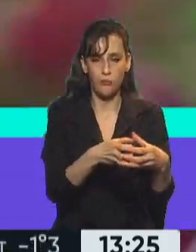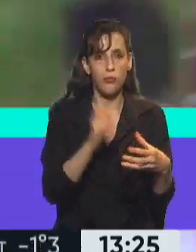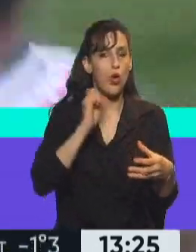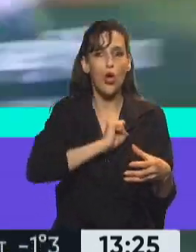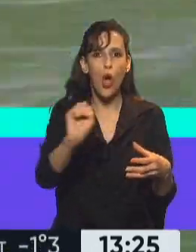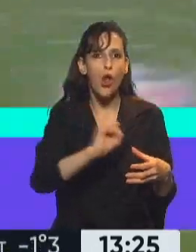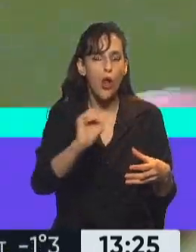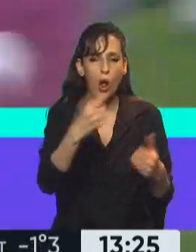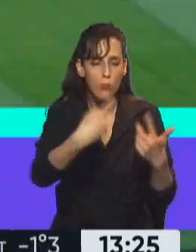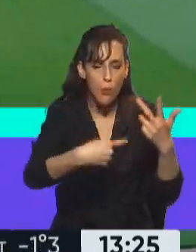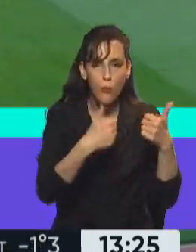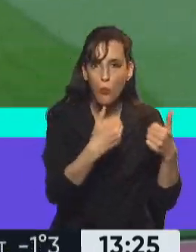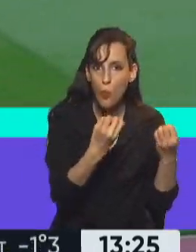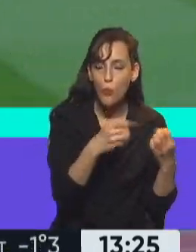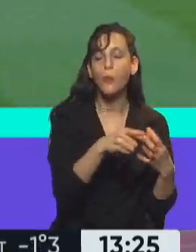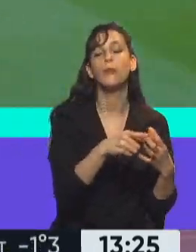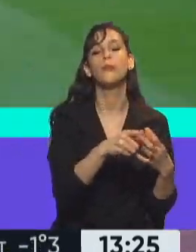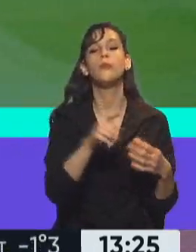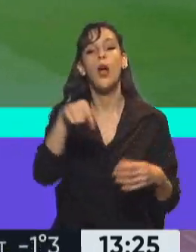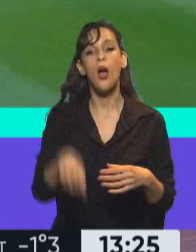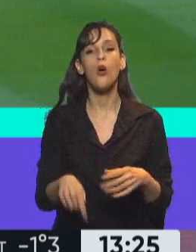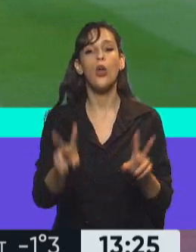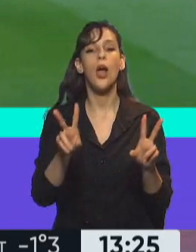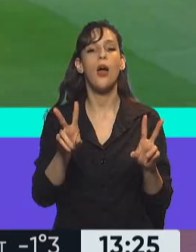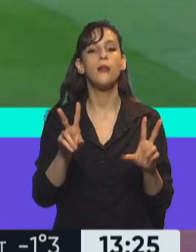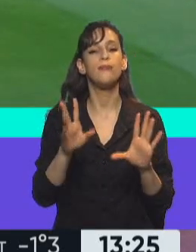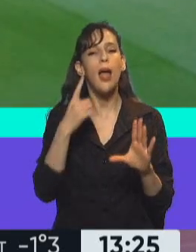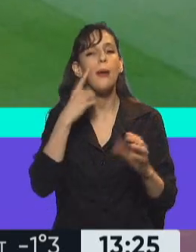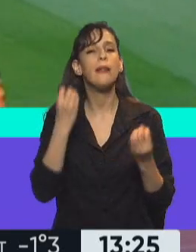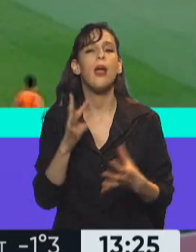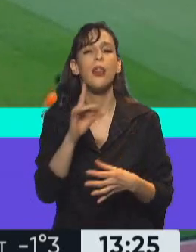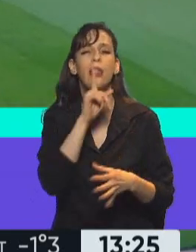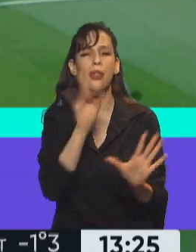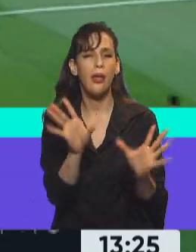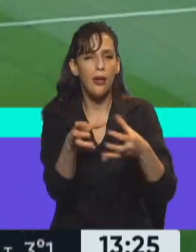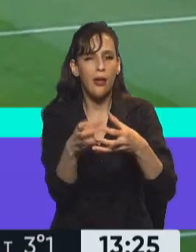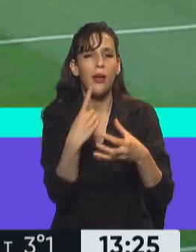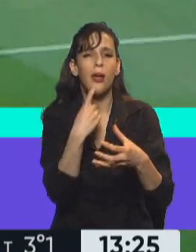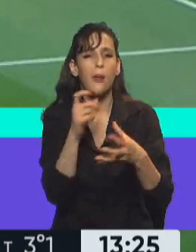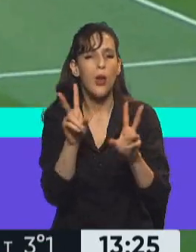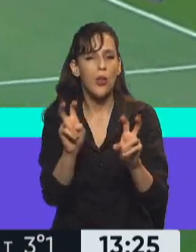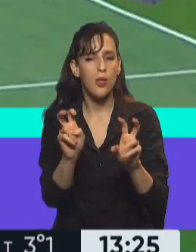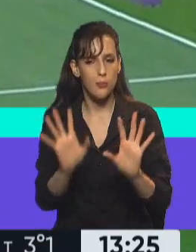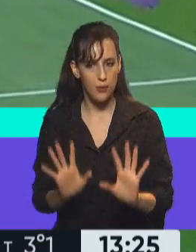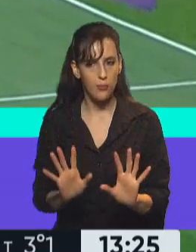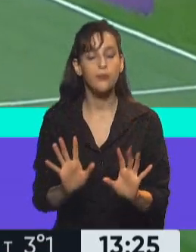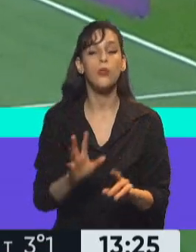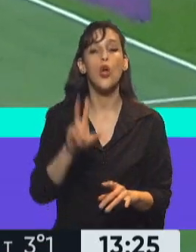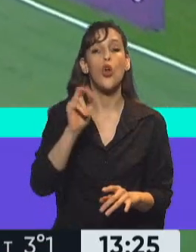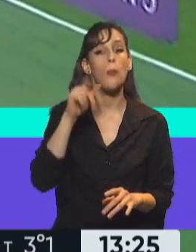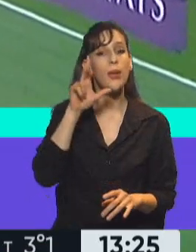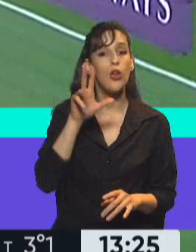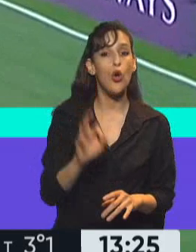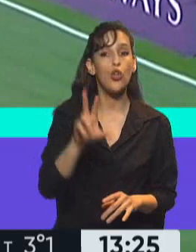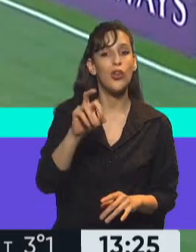30 años. Ahora, yo te voy a poner el ojo en la dirigencia de River. A ver. ¿Sí? Brian Romero, 30 sí. años, casi